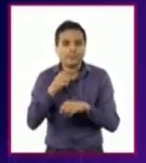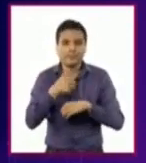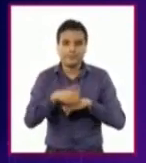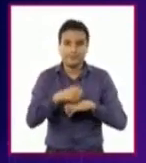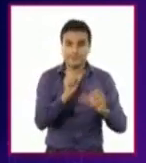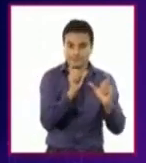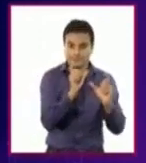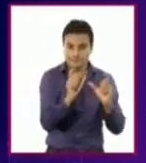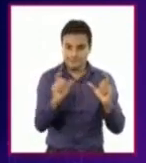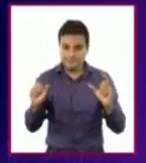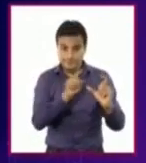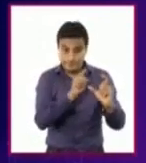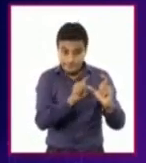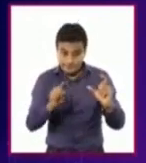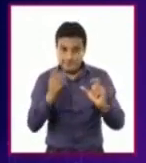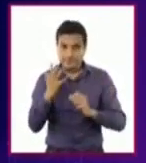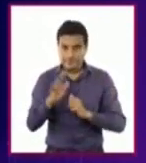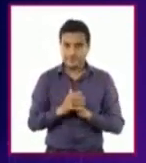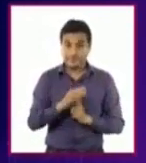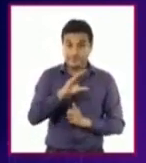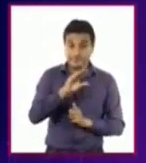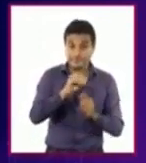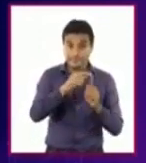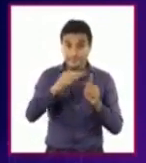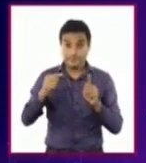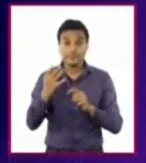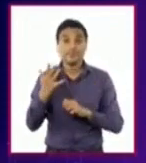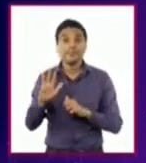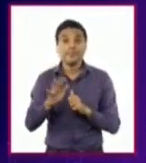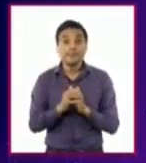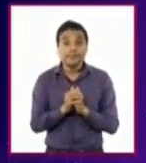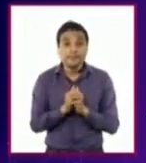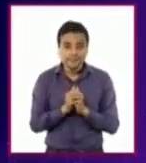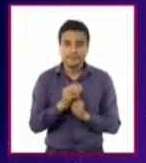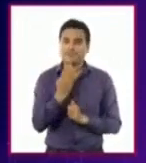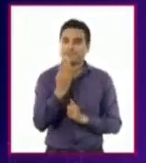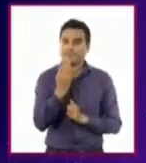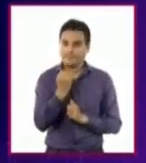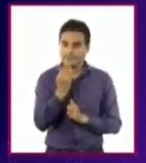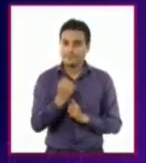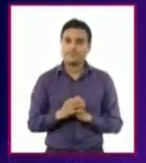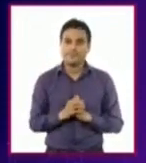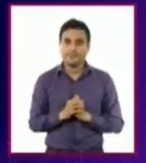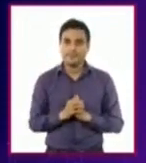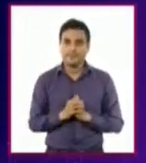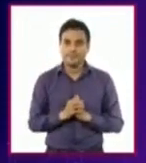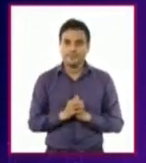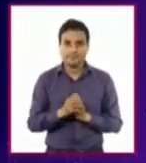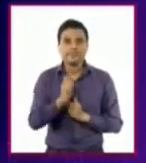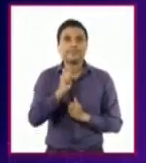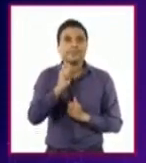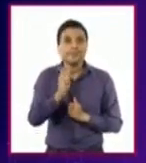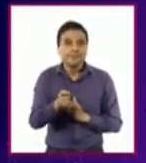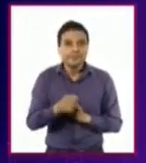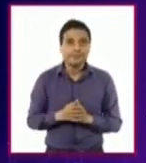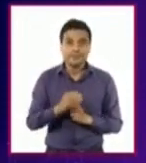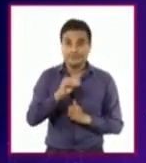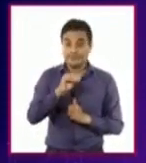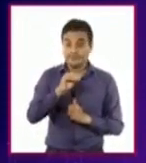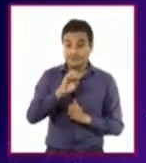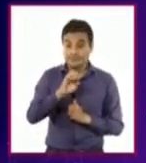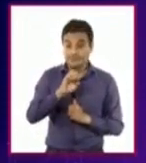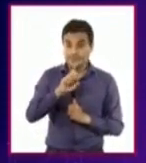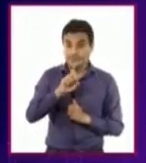así 90 entre 10 es igual a 9 por lo tanto la media aritmética del